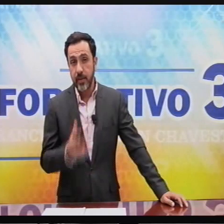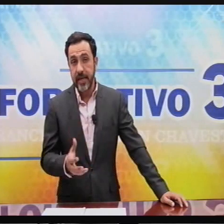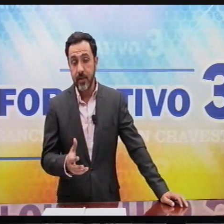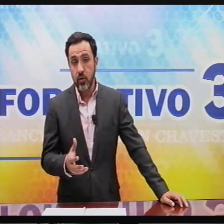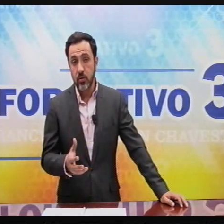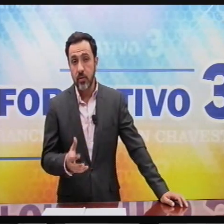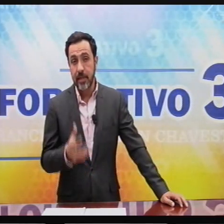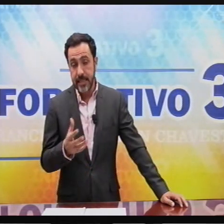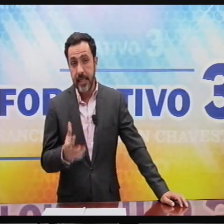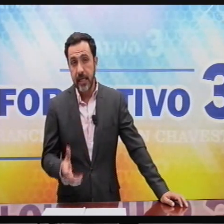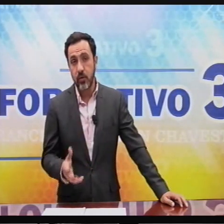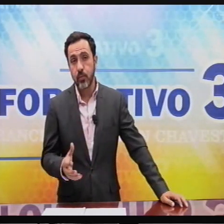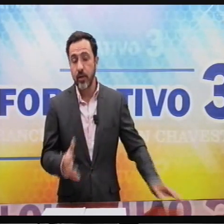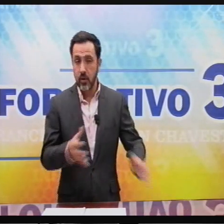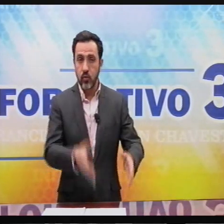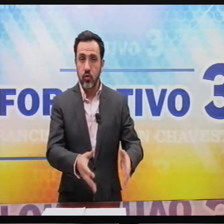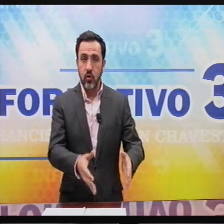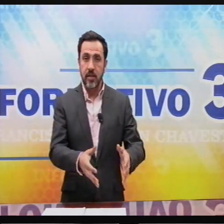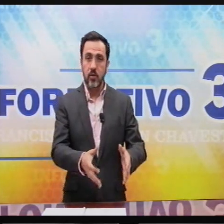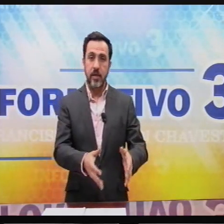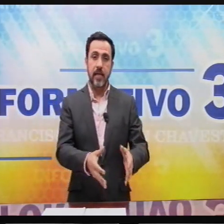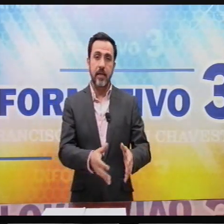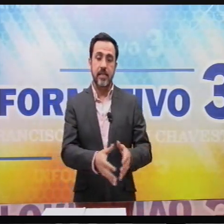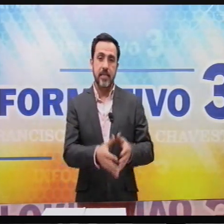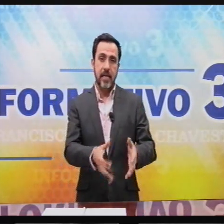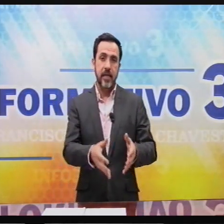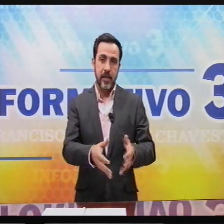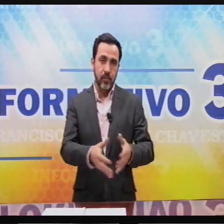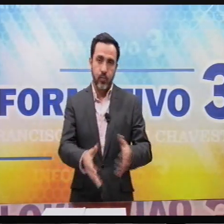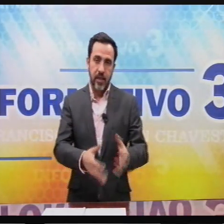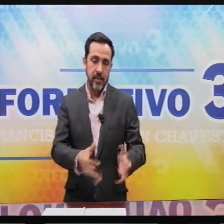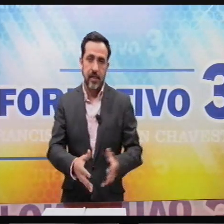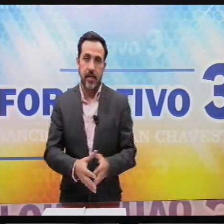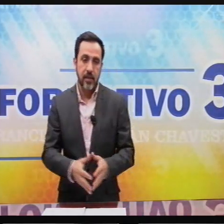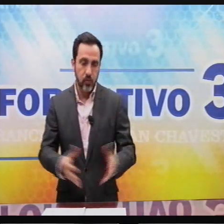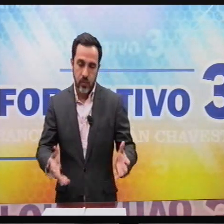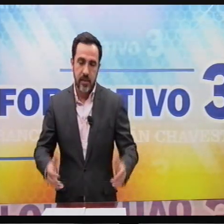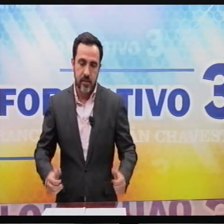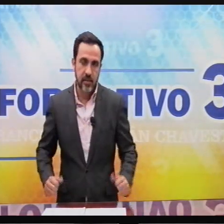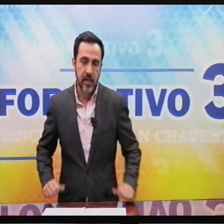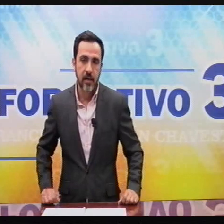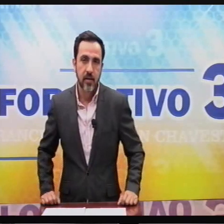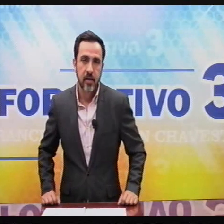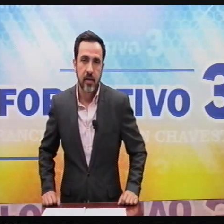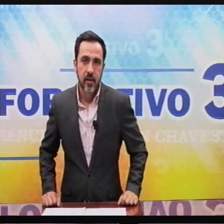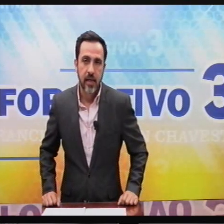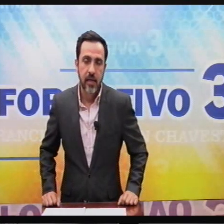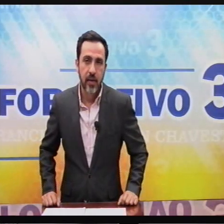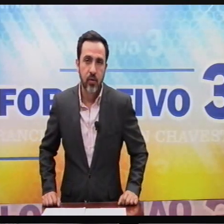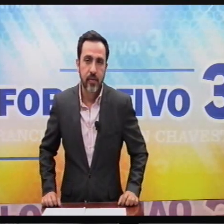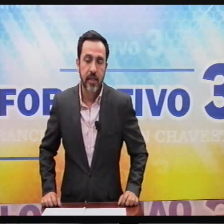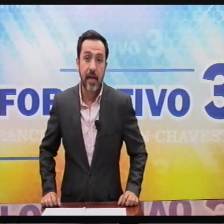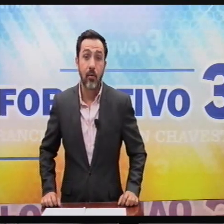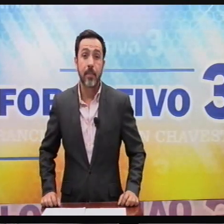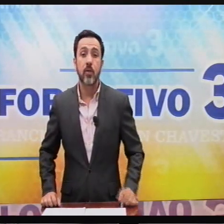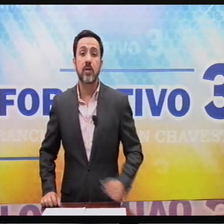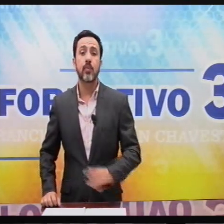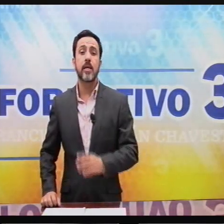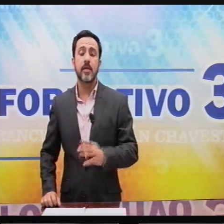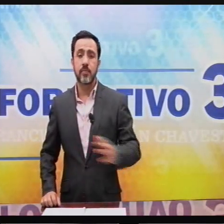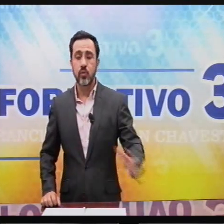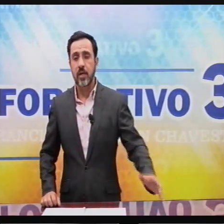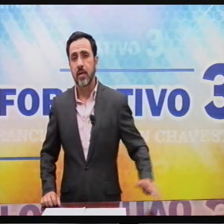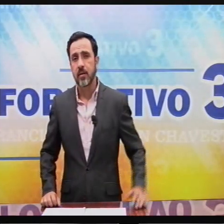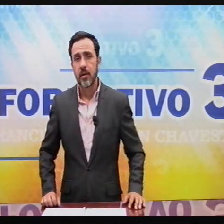Insisto, está abierto, restringido, porque no dejan accesar a que puedan estar nadando, porque sí está elevado el nivel del agua, pero se